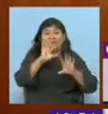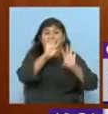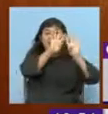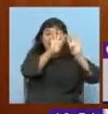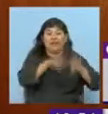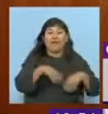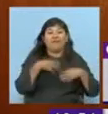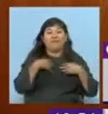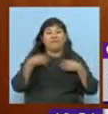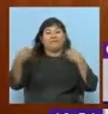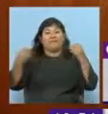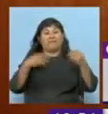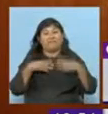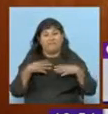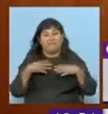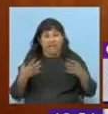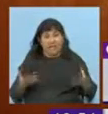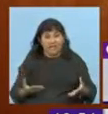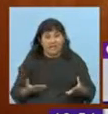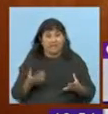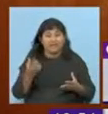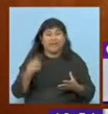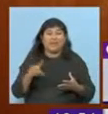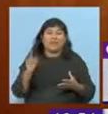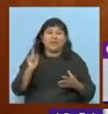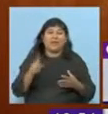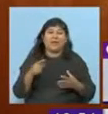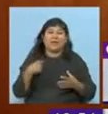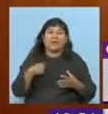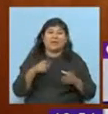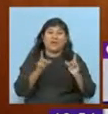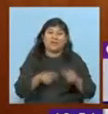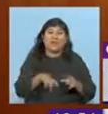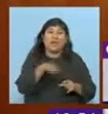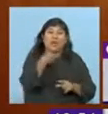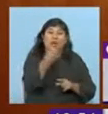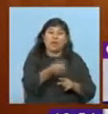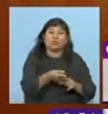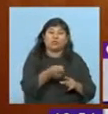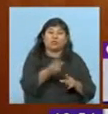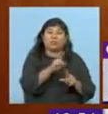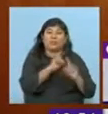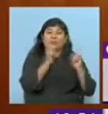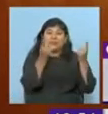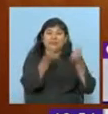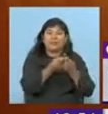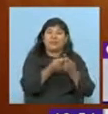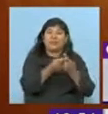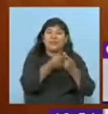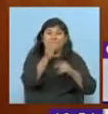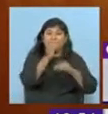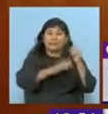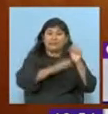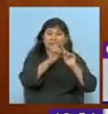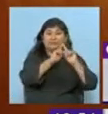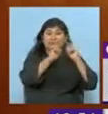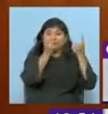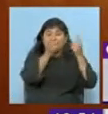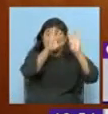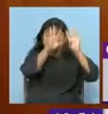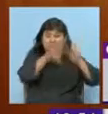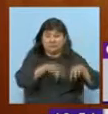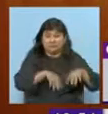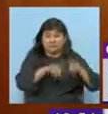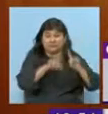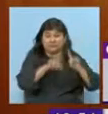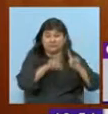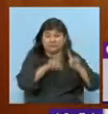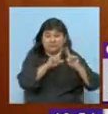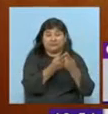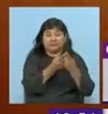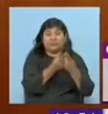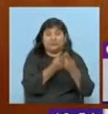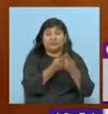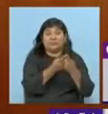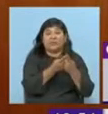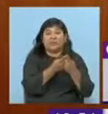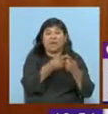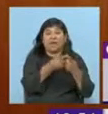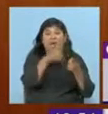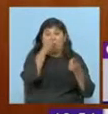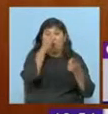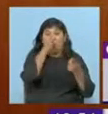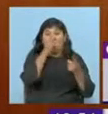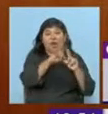penitenciarias. Aparte de eso, se está iniciando también la reparación de un pabellón dentro de lo que es la unidad penal de